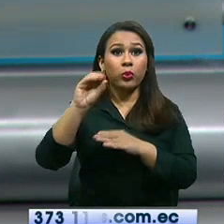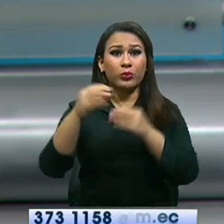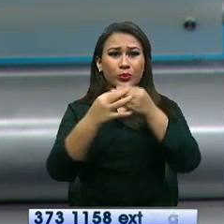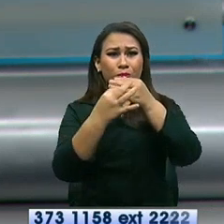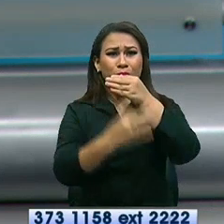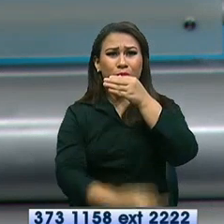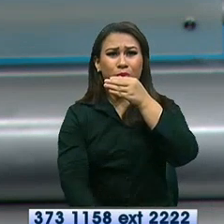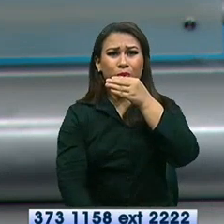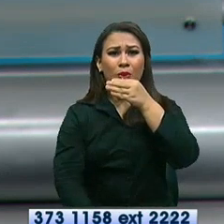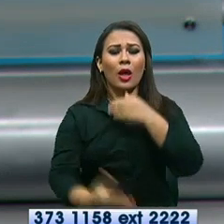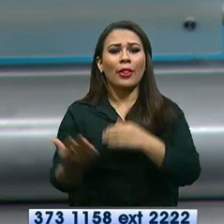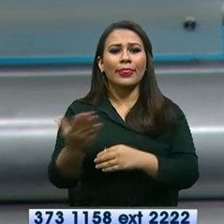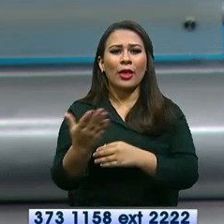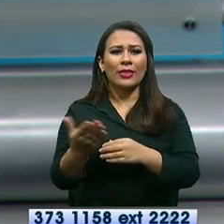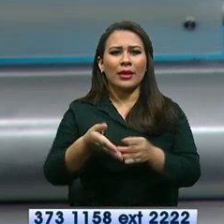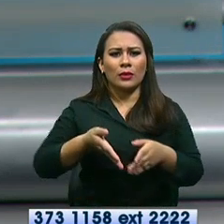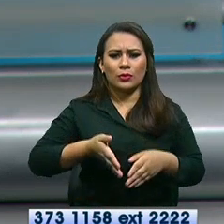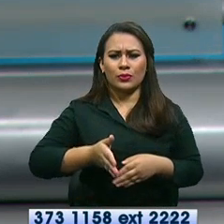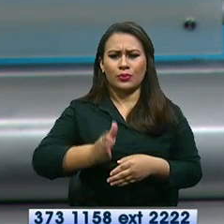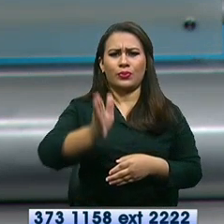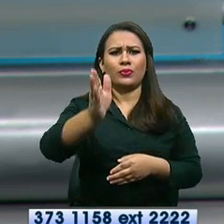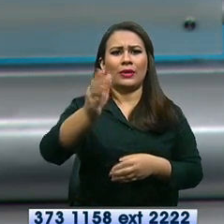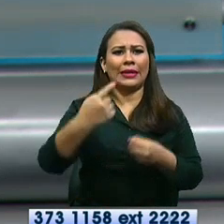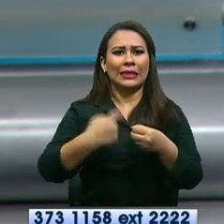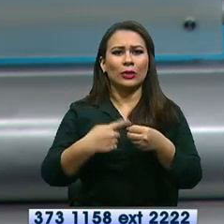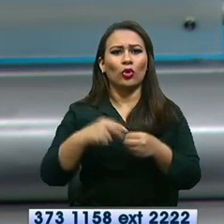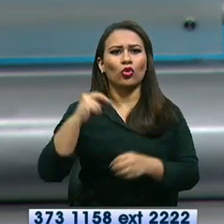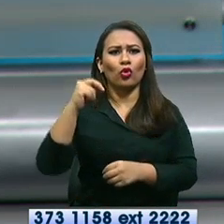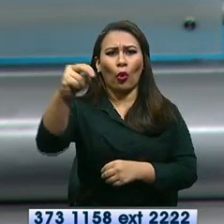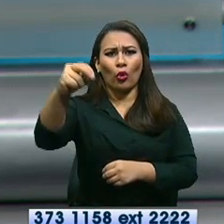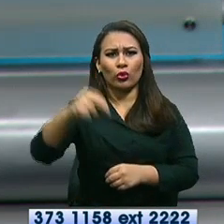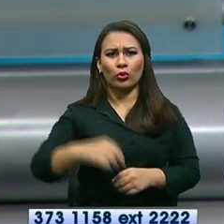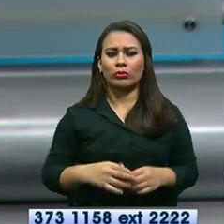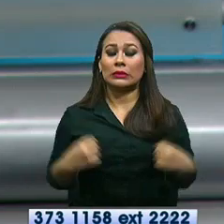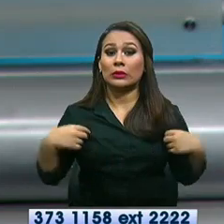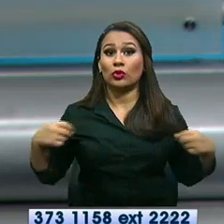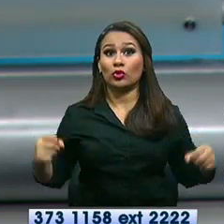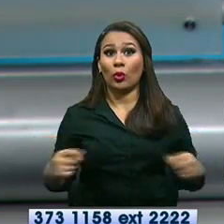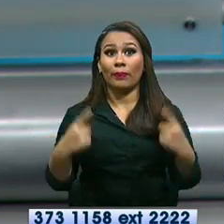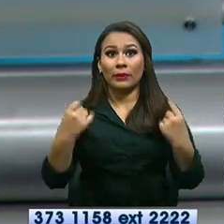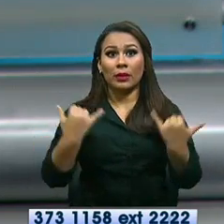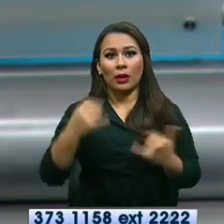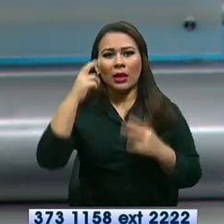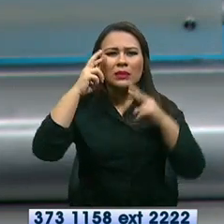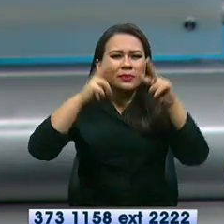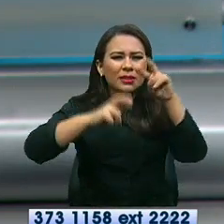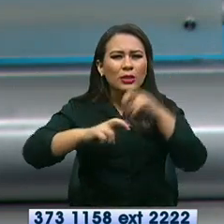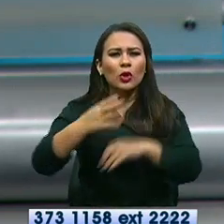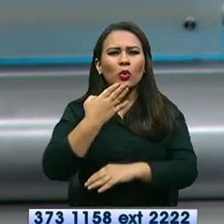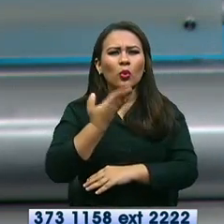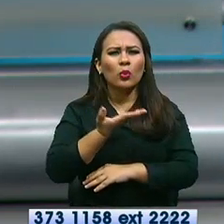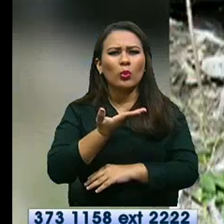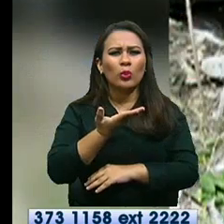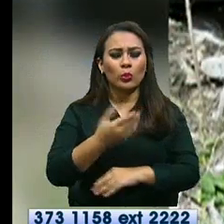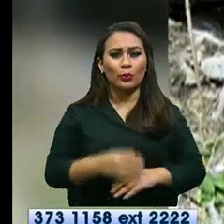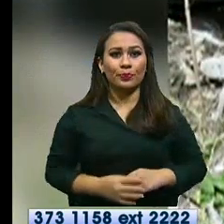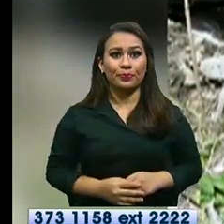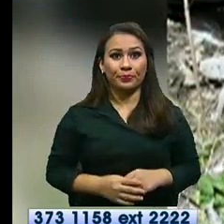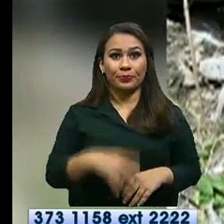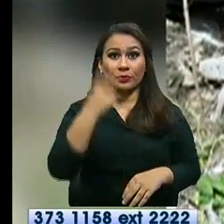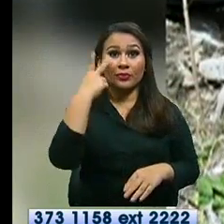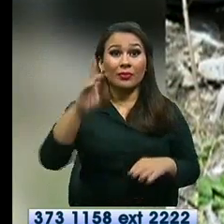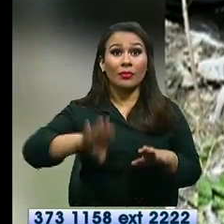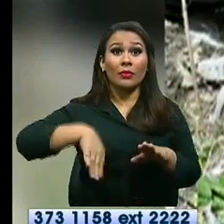vía Calacalila Independencia, al noroccidente de Quito. De momento se investigan las causas del accidente. Así,